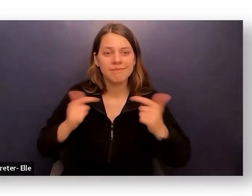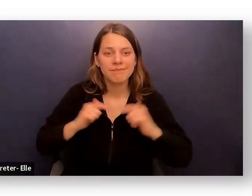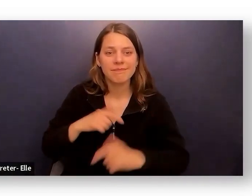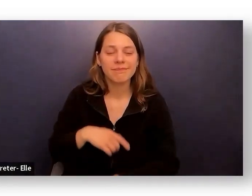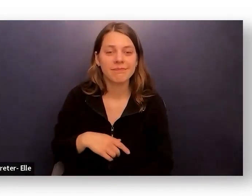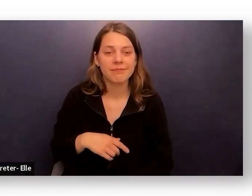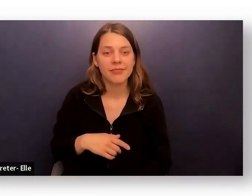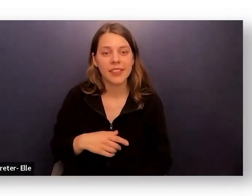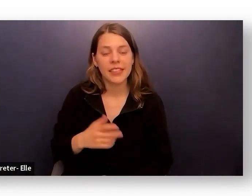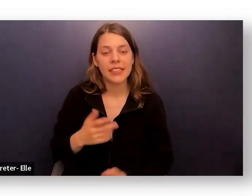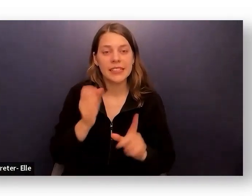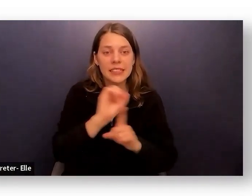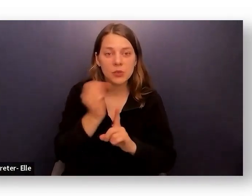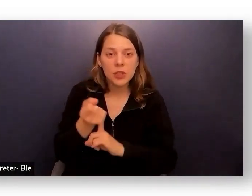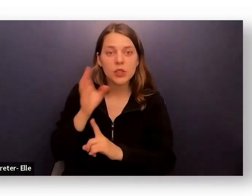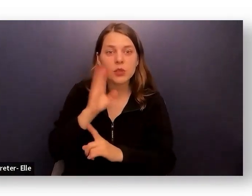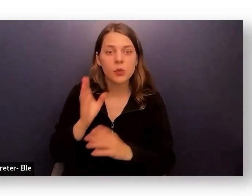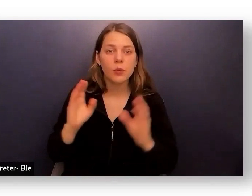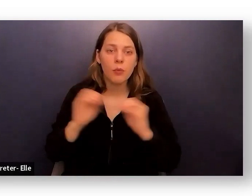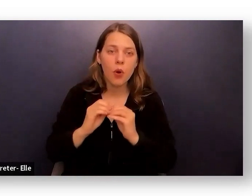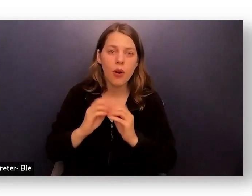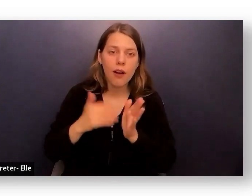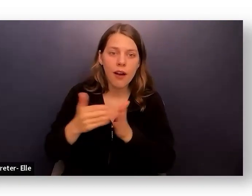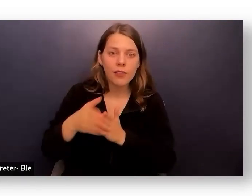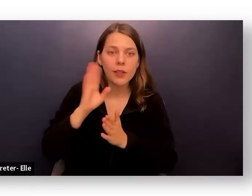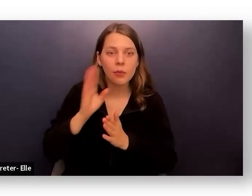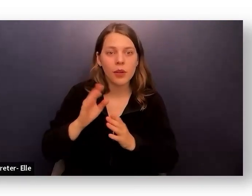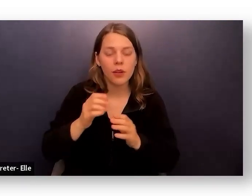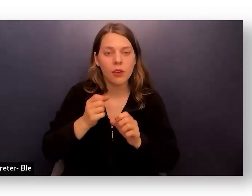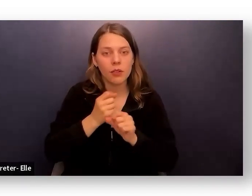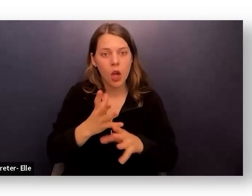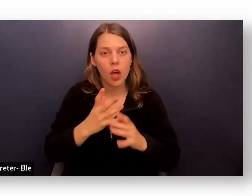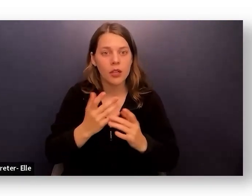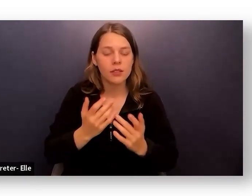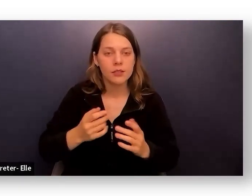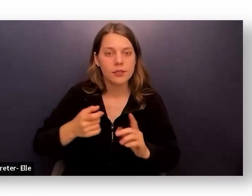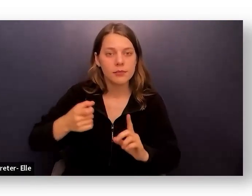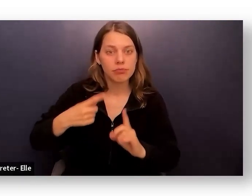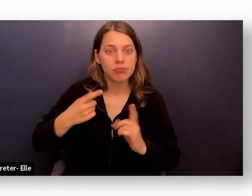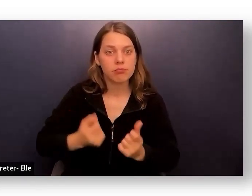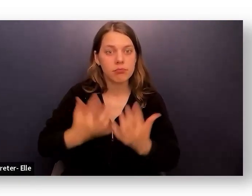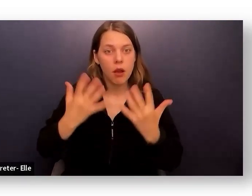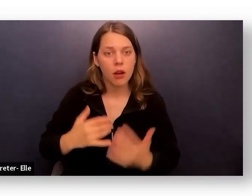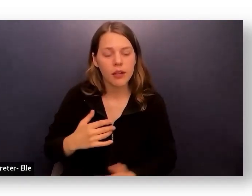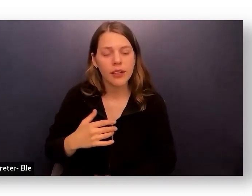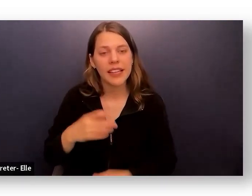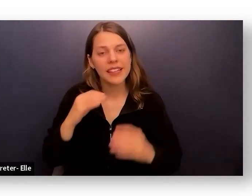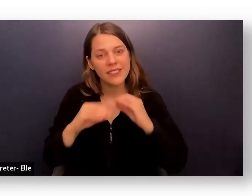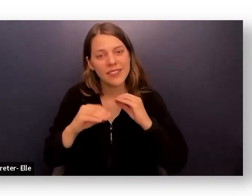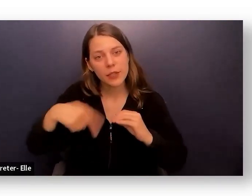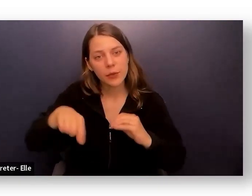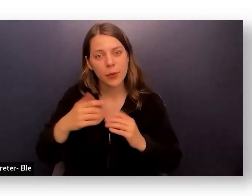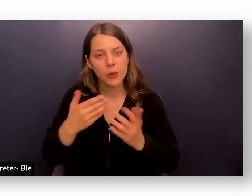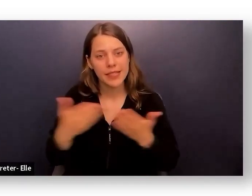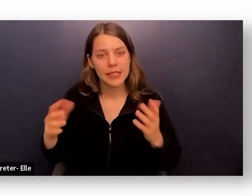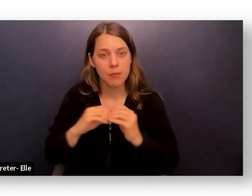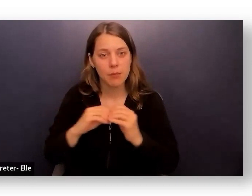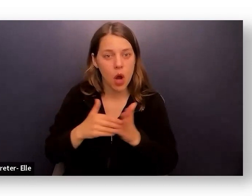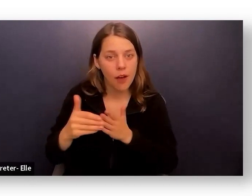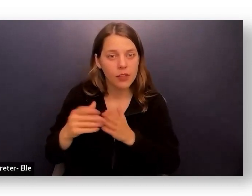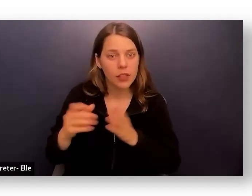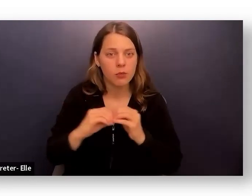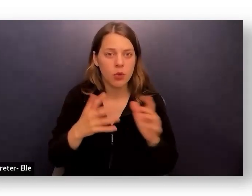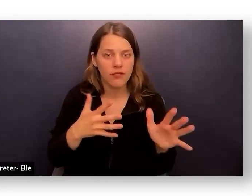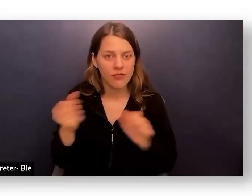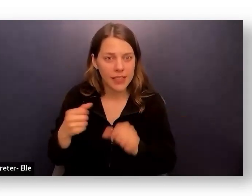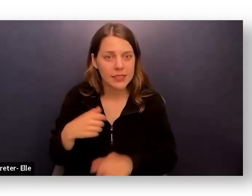las condiciones que pueden tener chispas o emprender cosas así, arreglarlas primeramente, pero